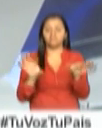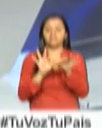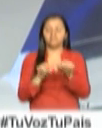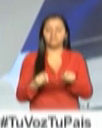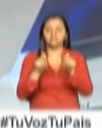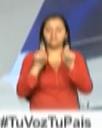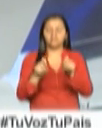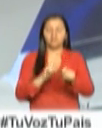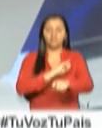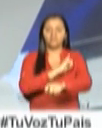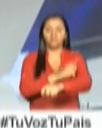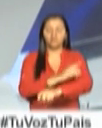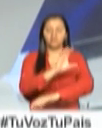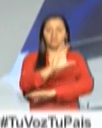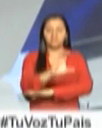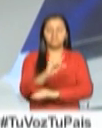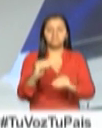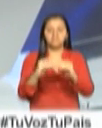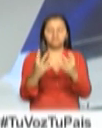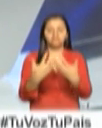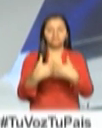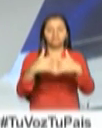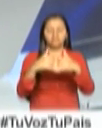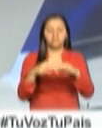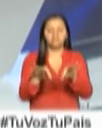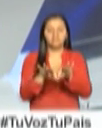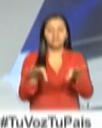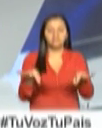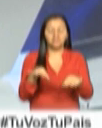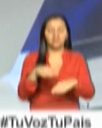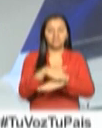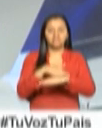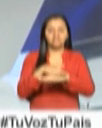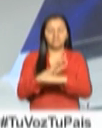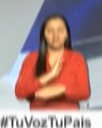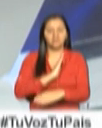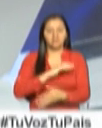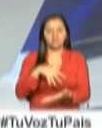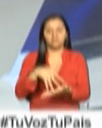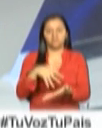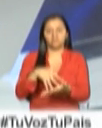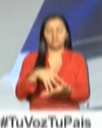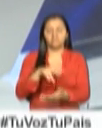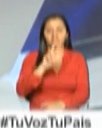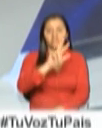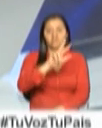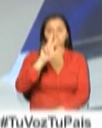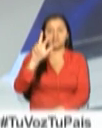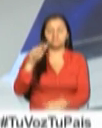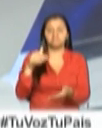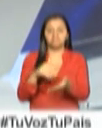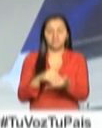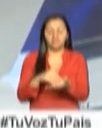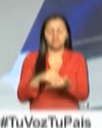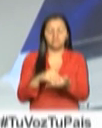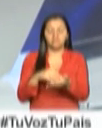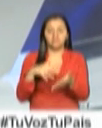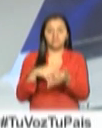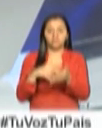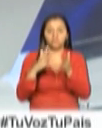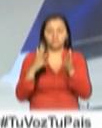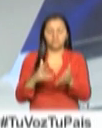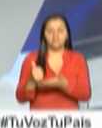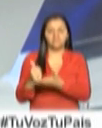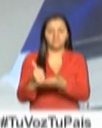para fortalecer y potenciar el bachillerato técnico en el país. Más de 33 mil estudiantes se beneficiarán con